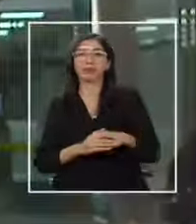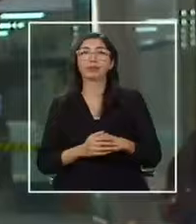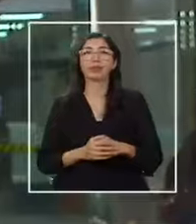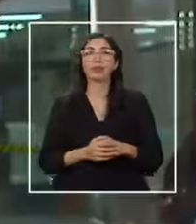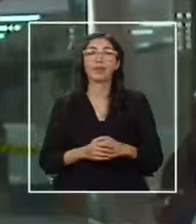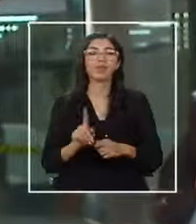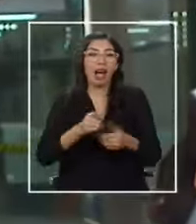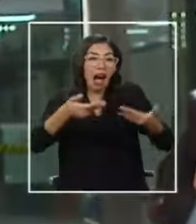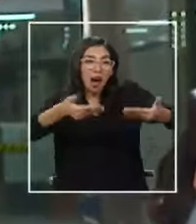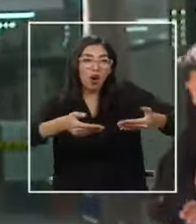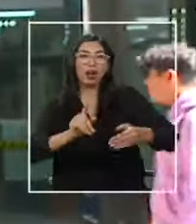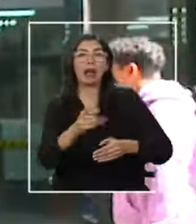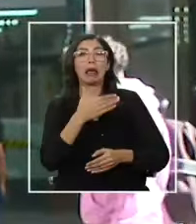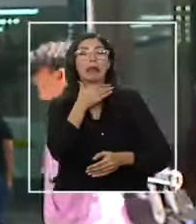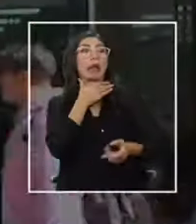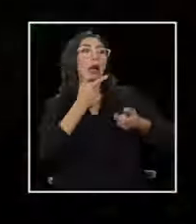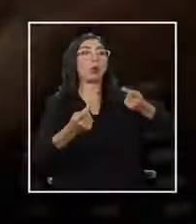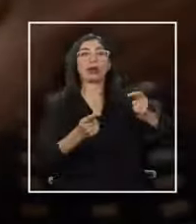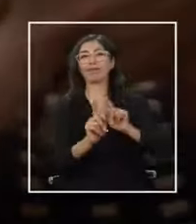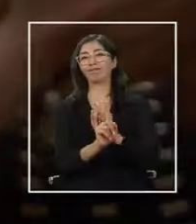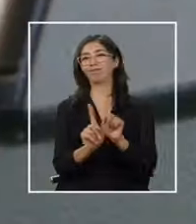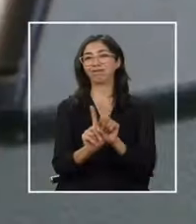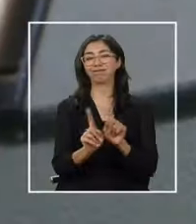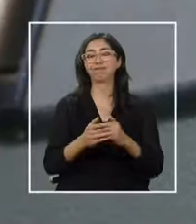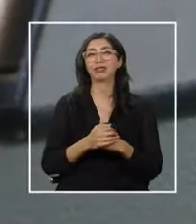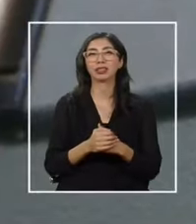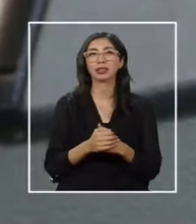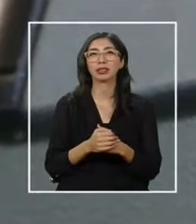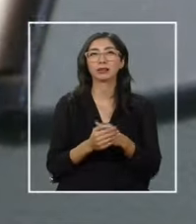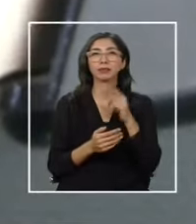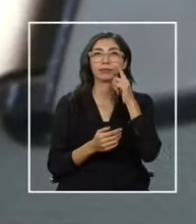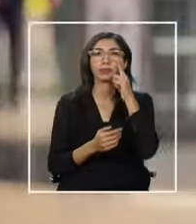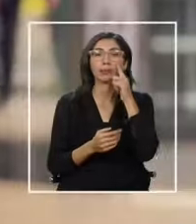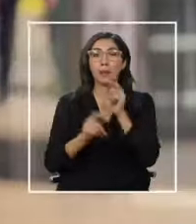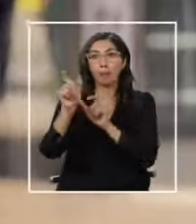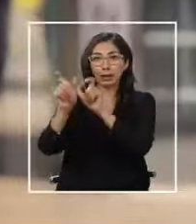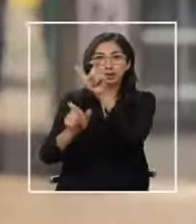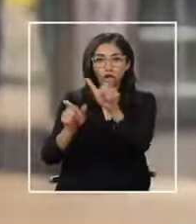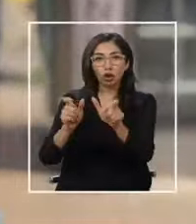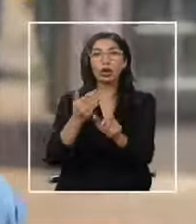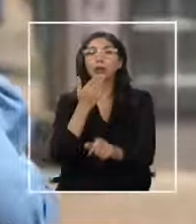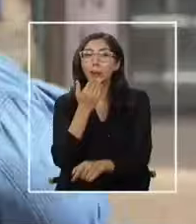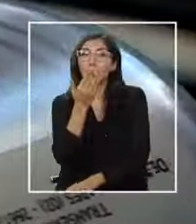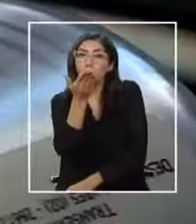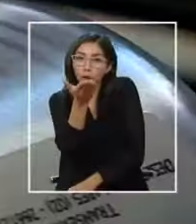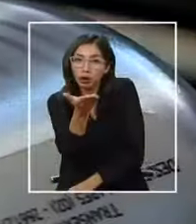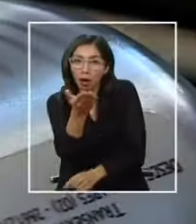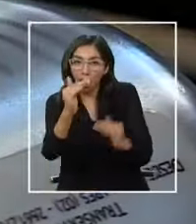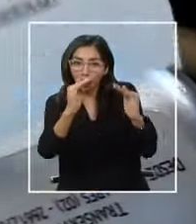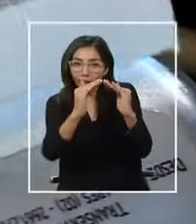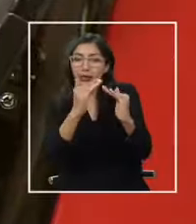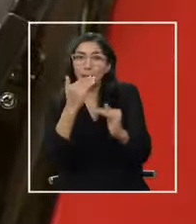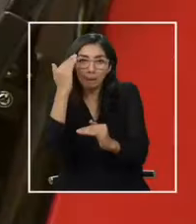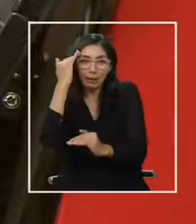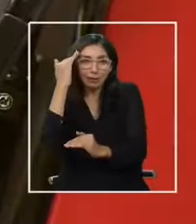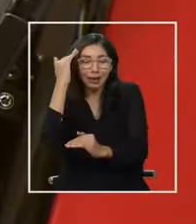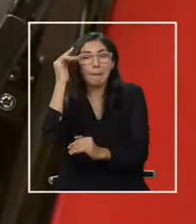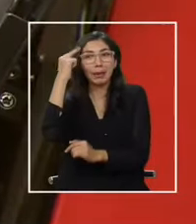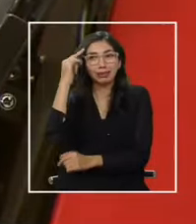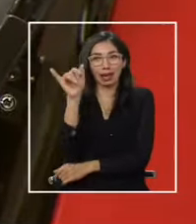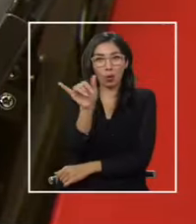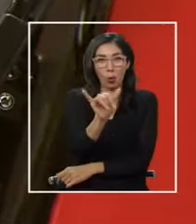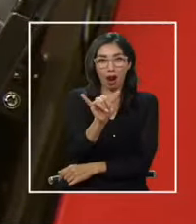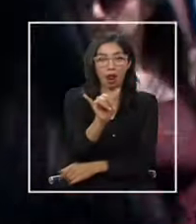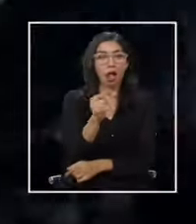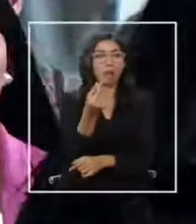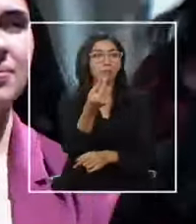No conviene ahora endeudarse ni nada. Lo nota los transeúntes y seguro usted también en su casa. Acceder al crédito hoy